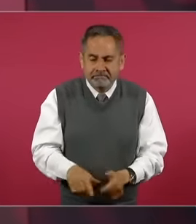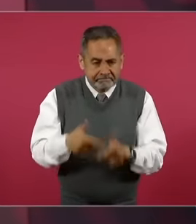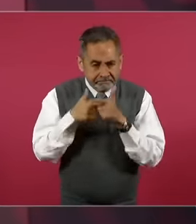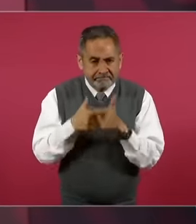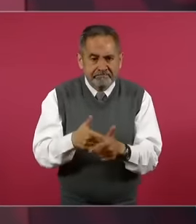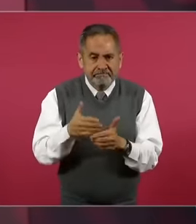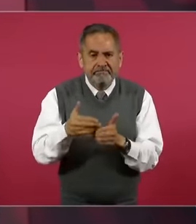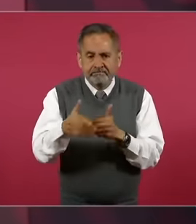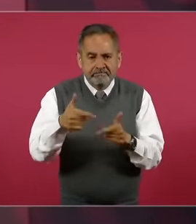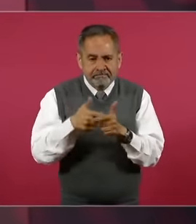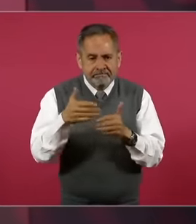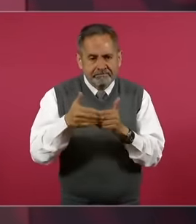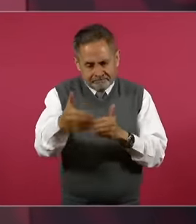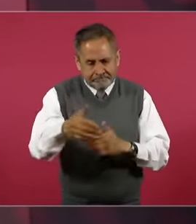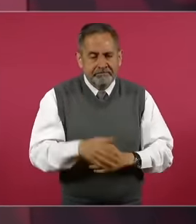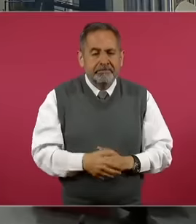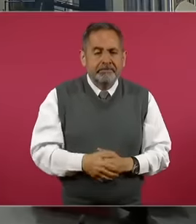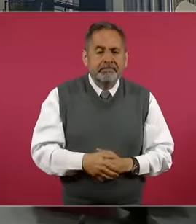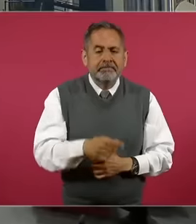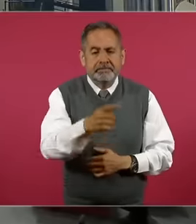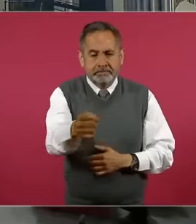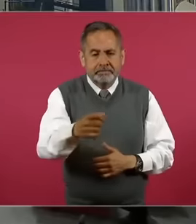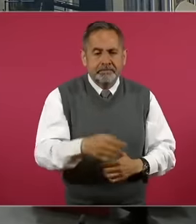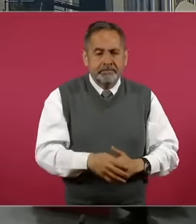seguir adelante.